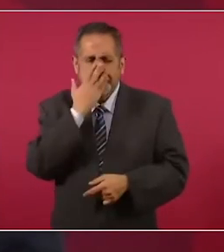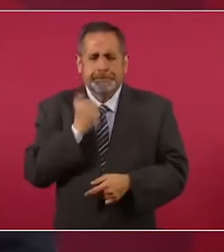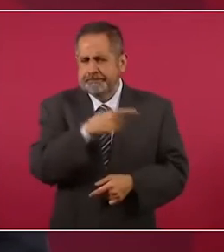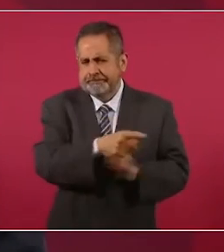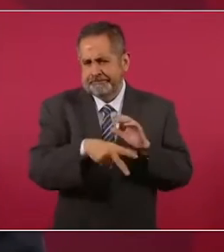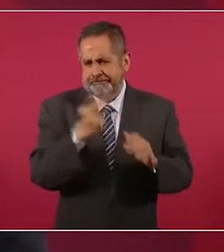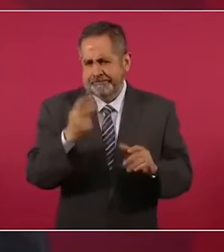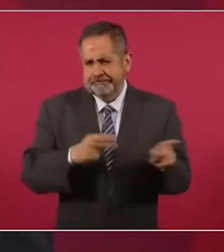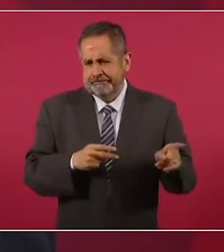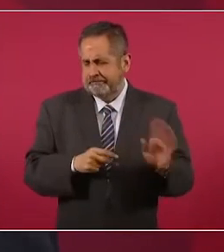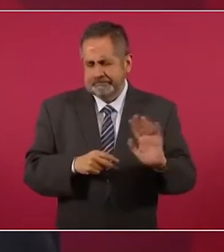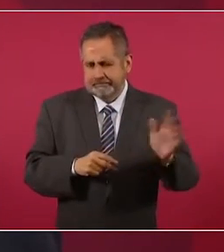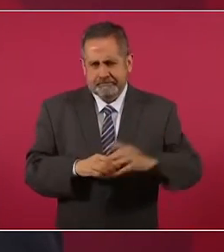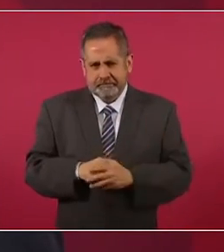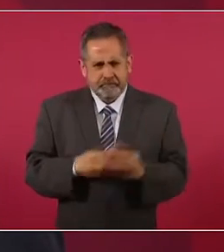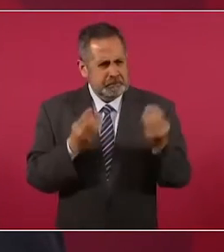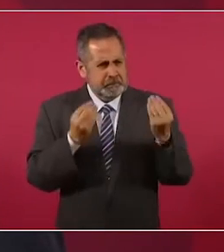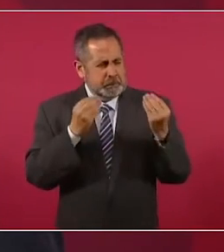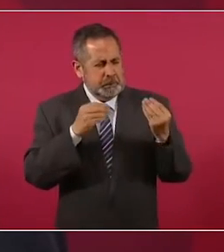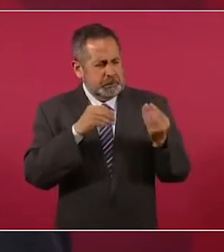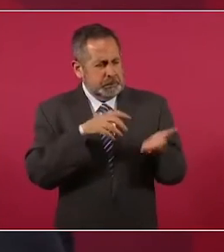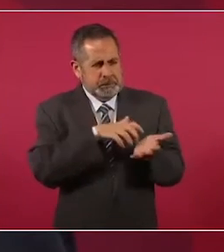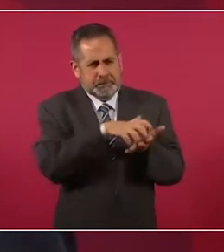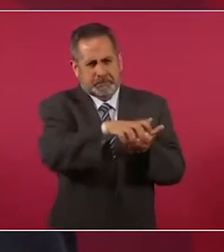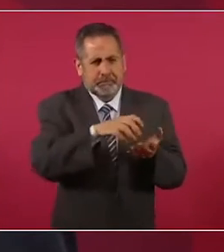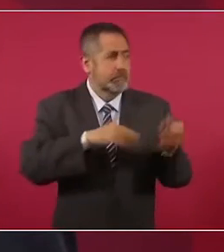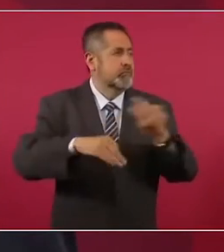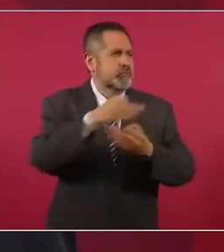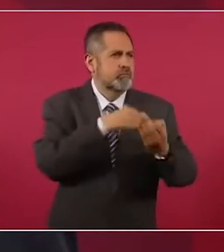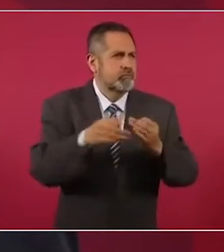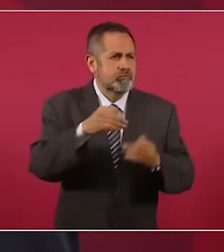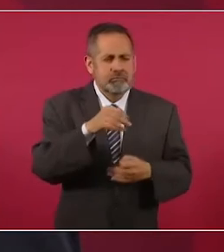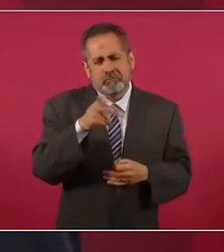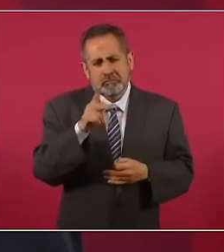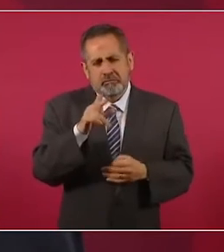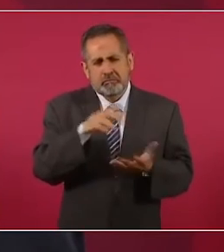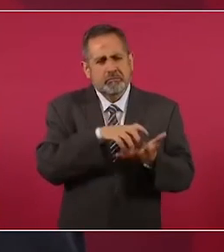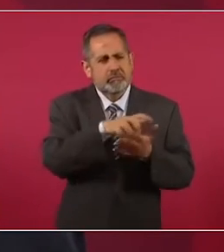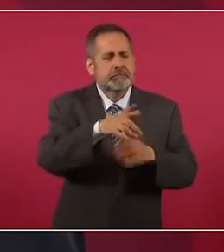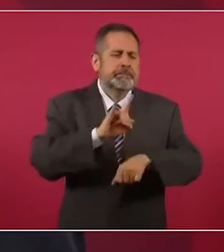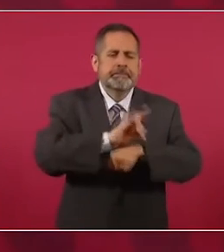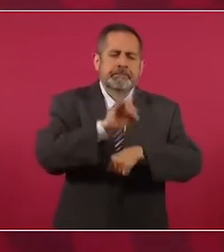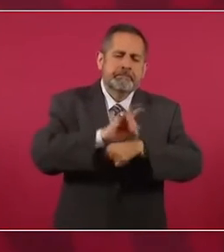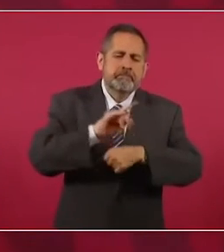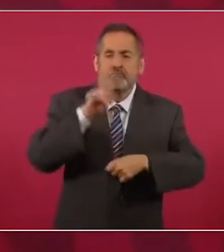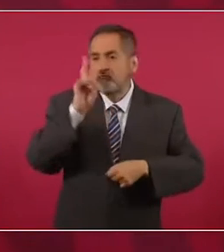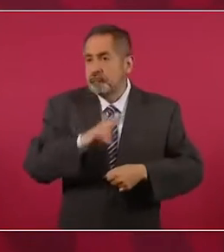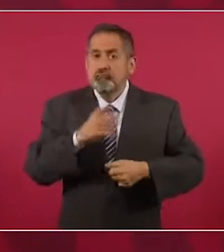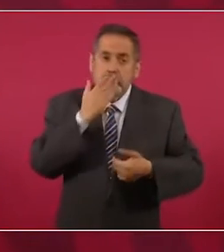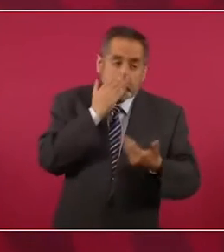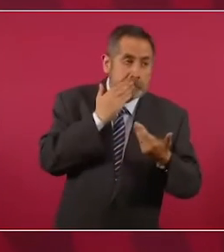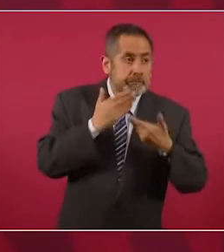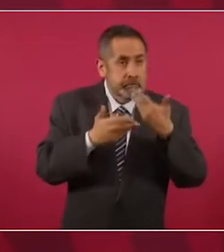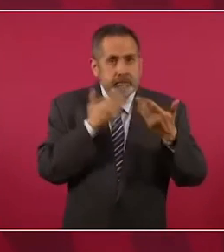O sea, que son muchos de ellos, para no generalizar, simuladores.